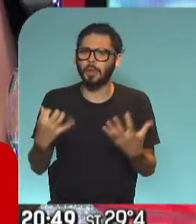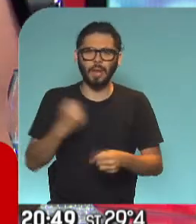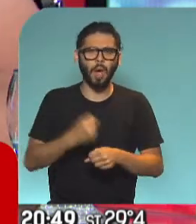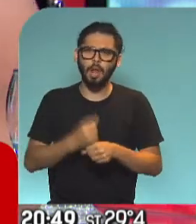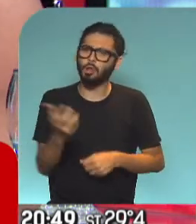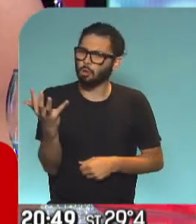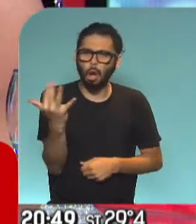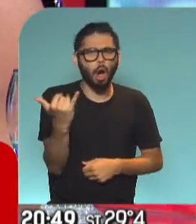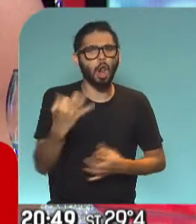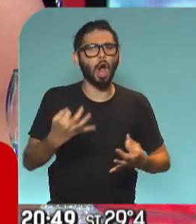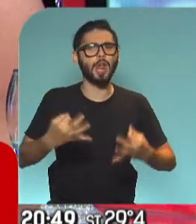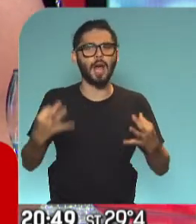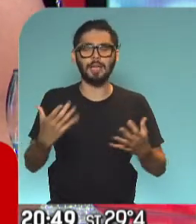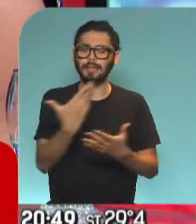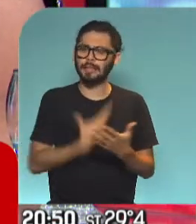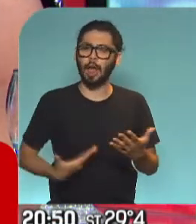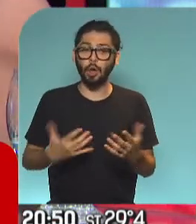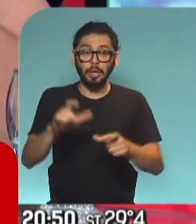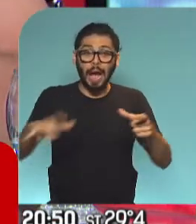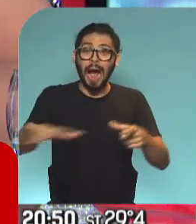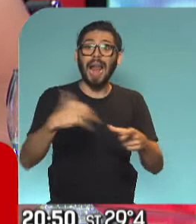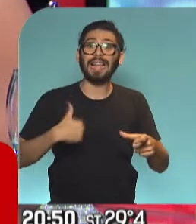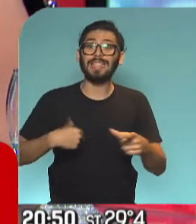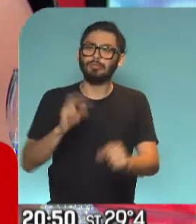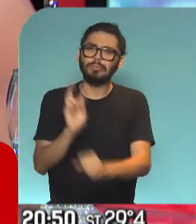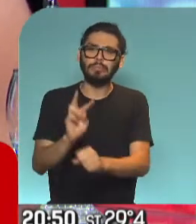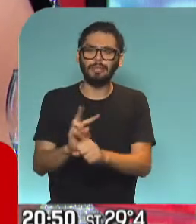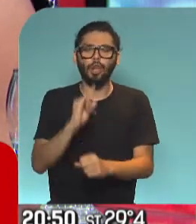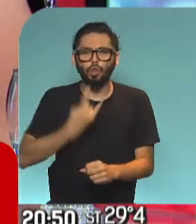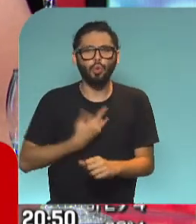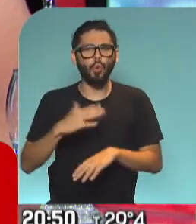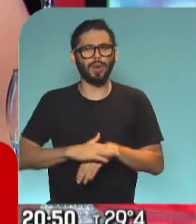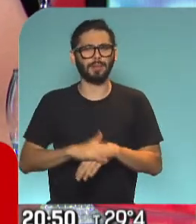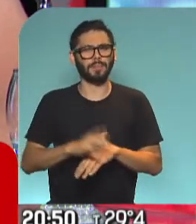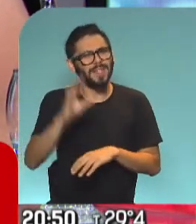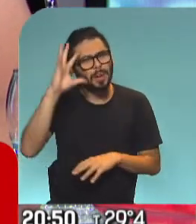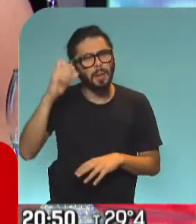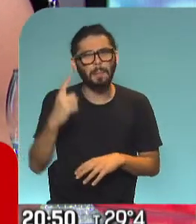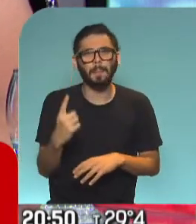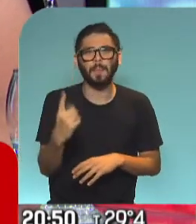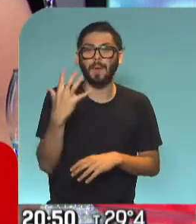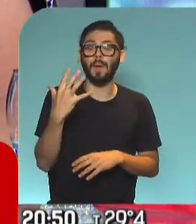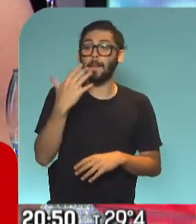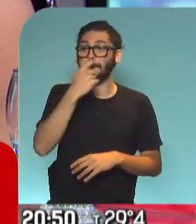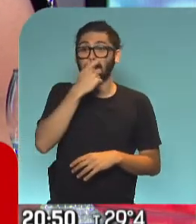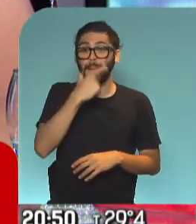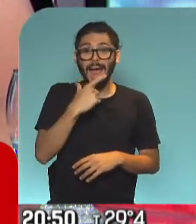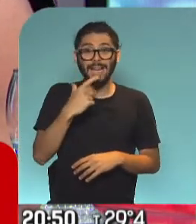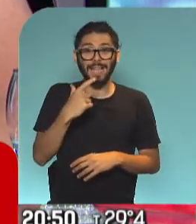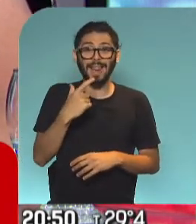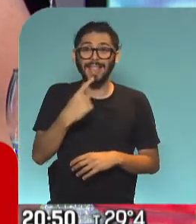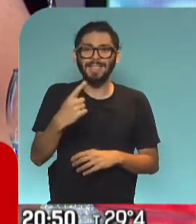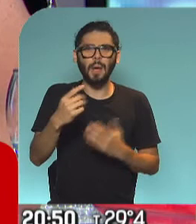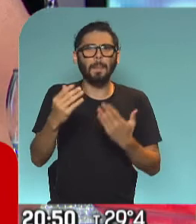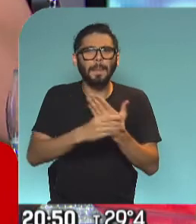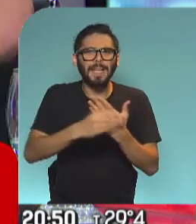hacerlo y que el estado se haga cargo de proteger a los argentinos no ustedes se acordarán la primer mega devaluación del gobierno de macri cuando decidieron achicar